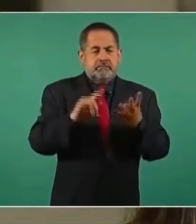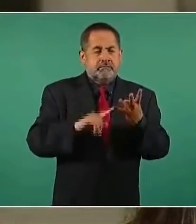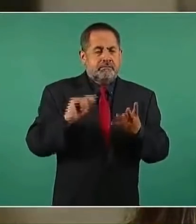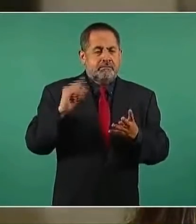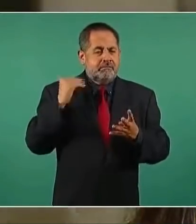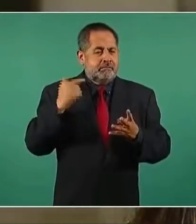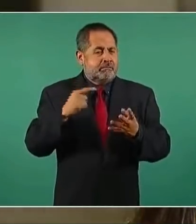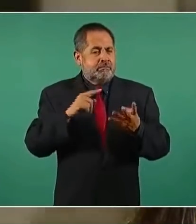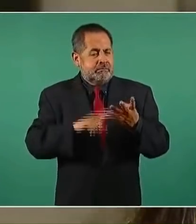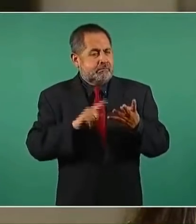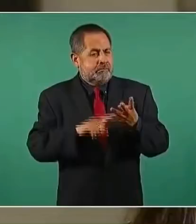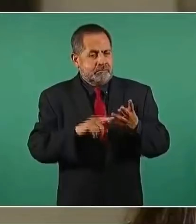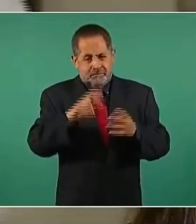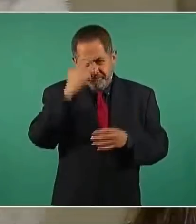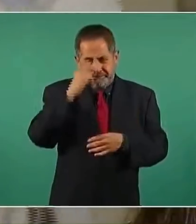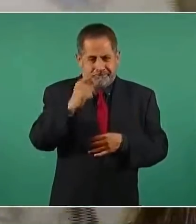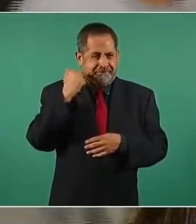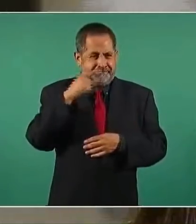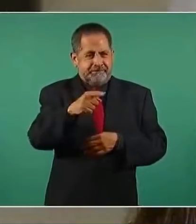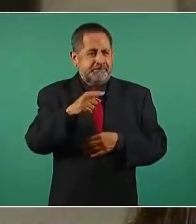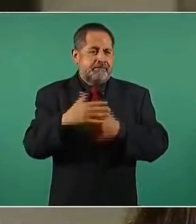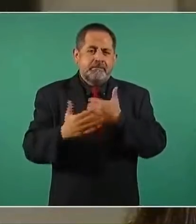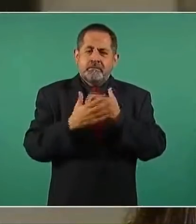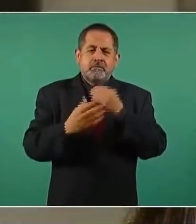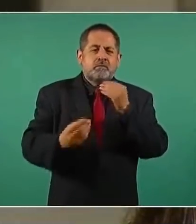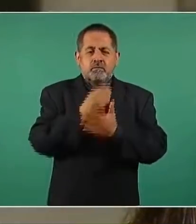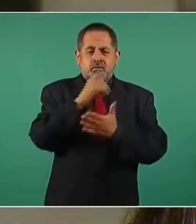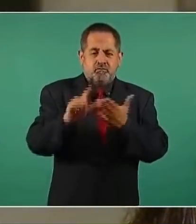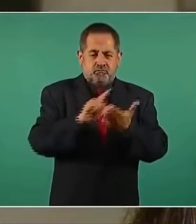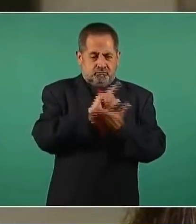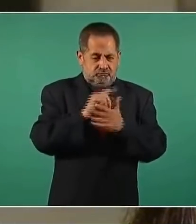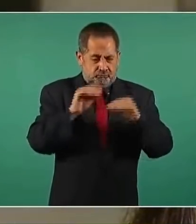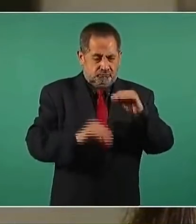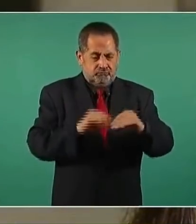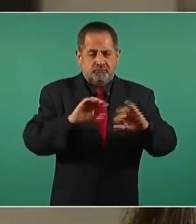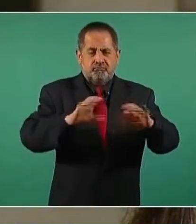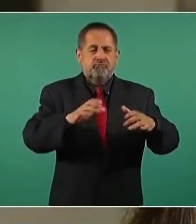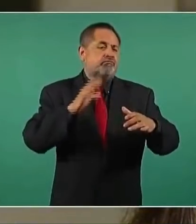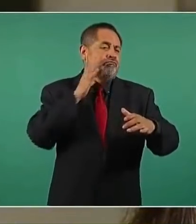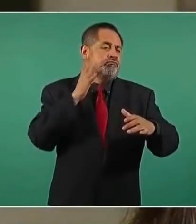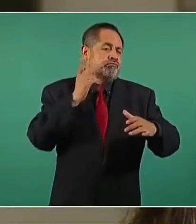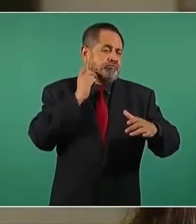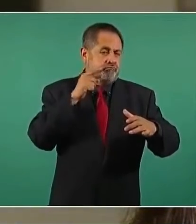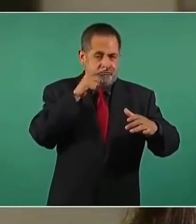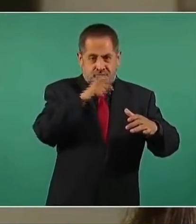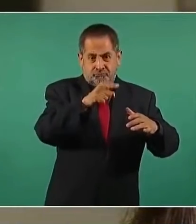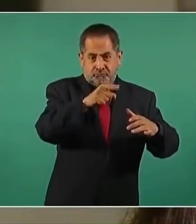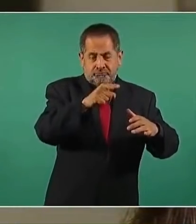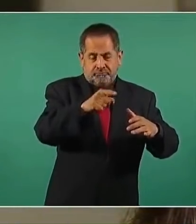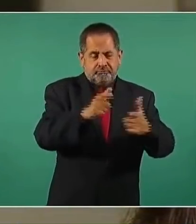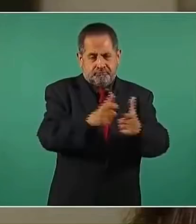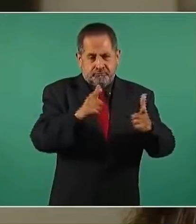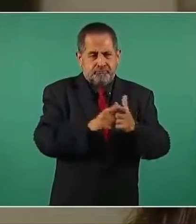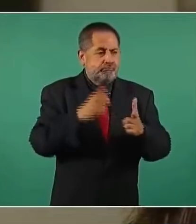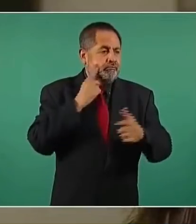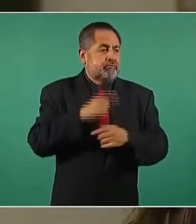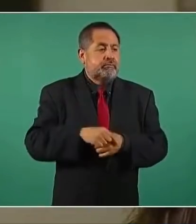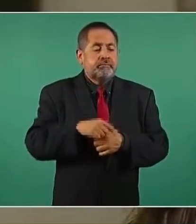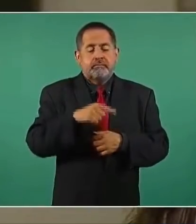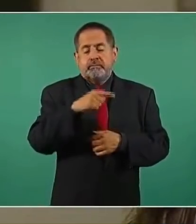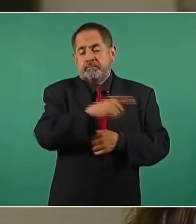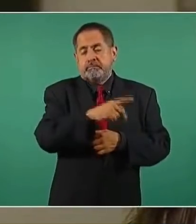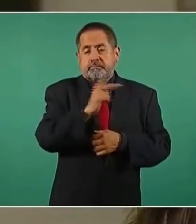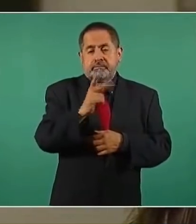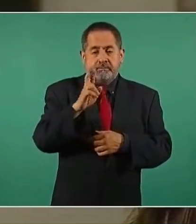señor presidente, con motivo de la instauración de la nueva legislatura en San Lázaro, el Partido Revolucionario Institucional dio a conocer